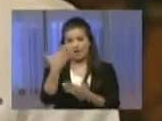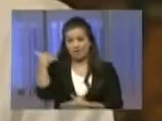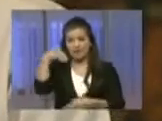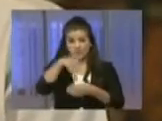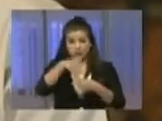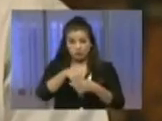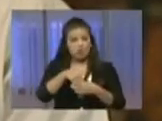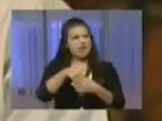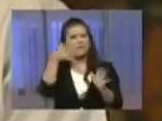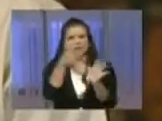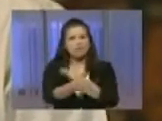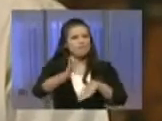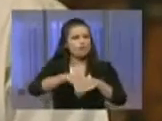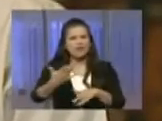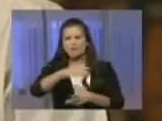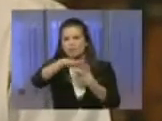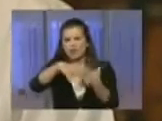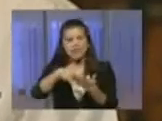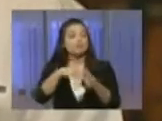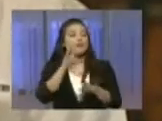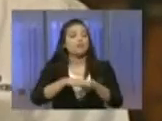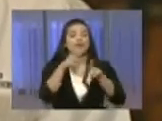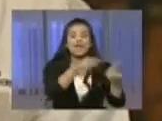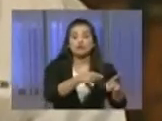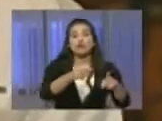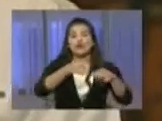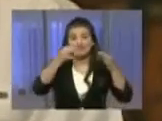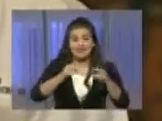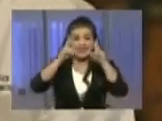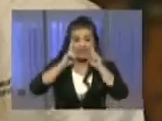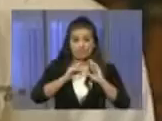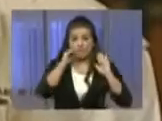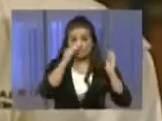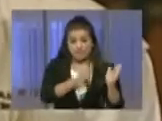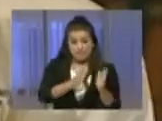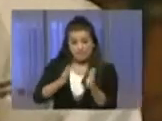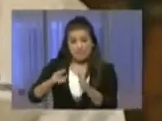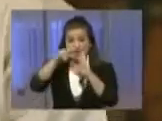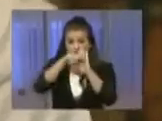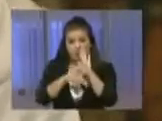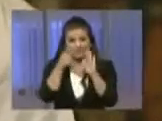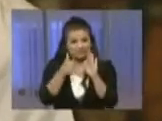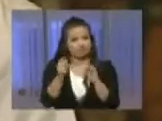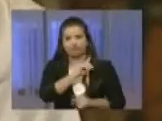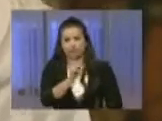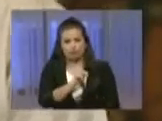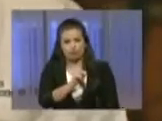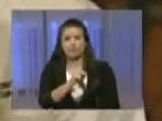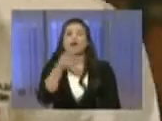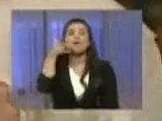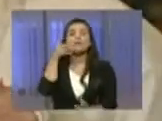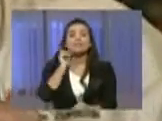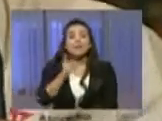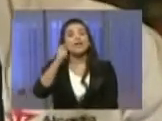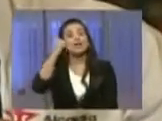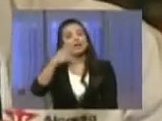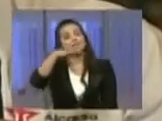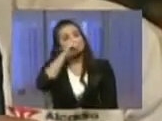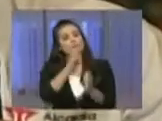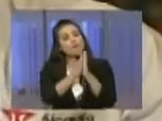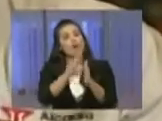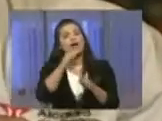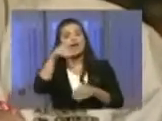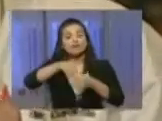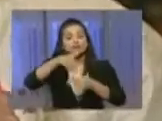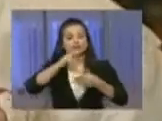requisitos técnicos legales y normativos una elección es una cascada de que van desde el